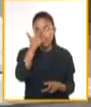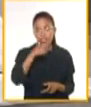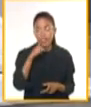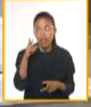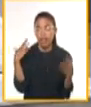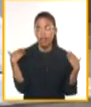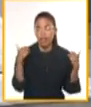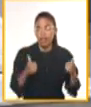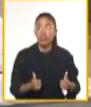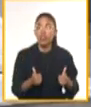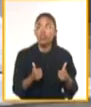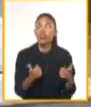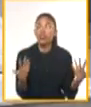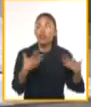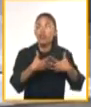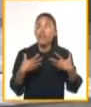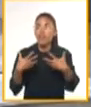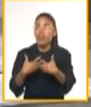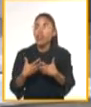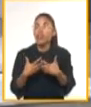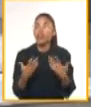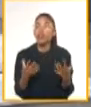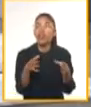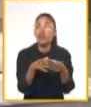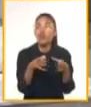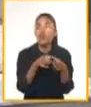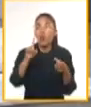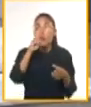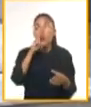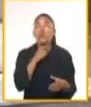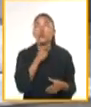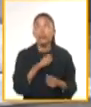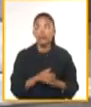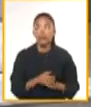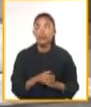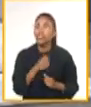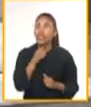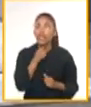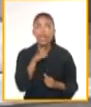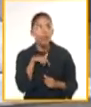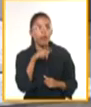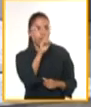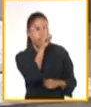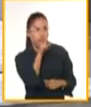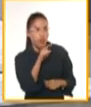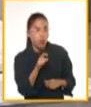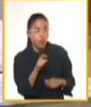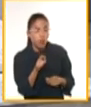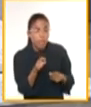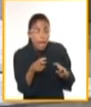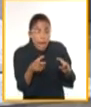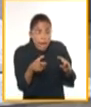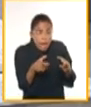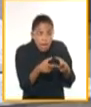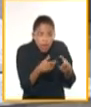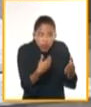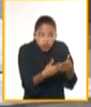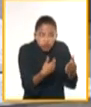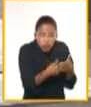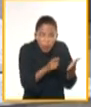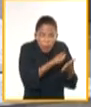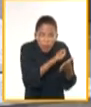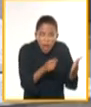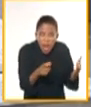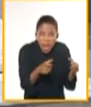Eleazar, ¿qué fue lo que ocurrió? ¿Cómo es posible que un subsistema del gran sistema eléctrico, que es una pequeña subestación quizás de La